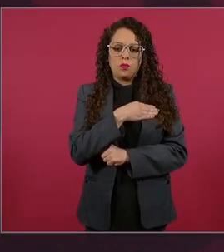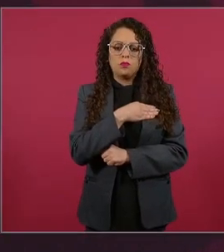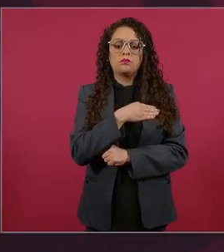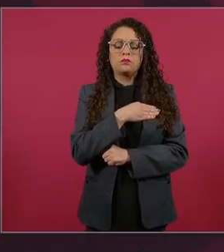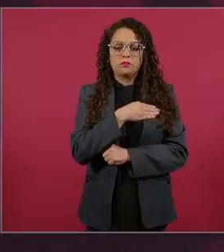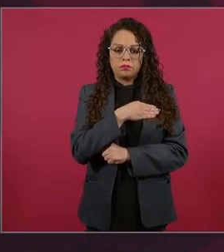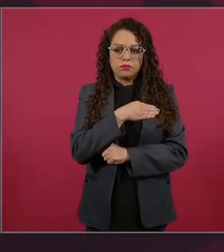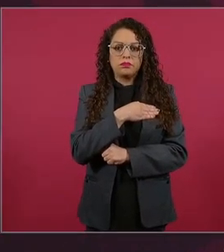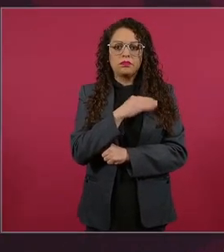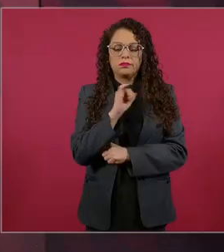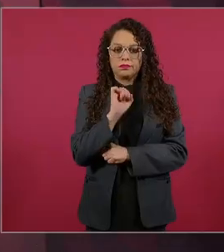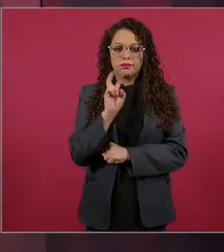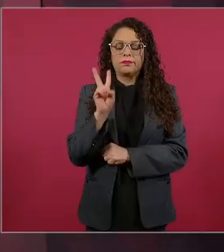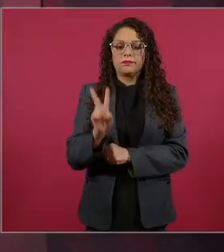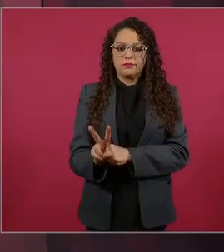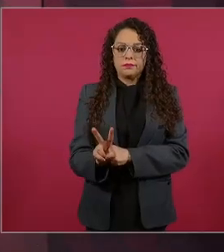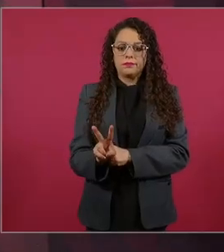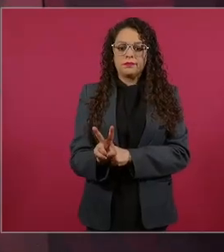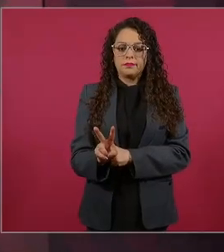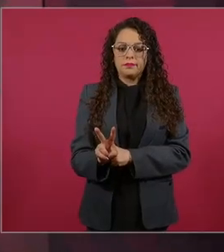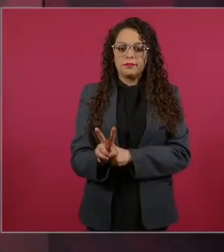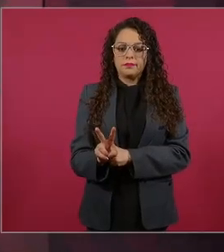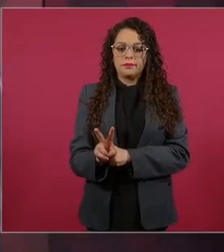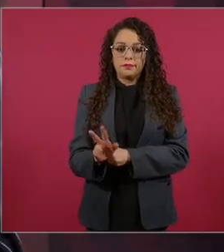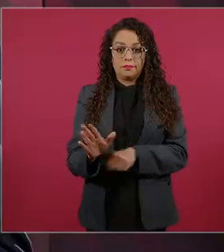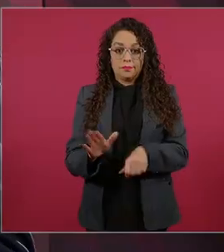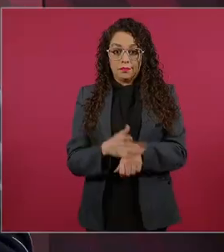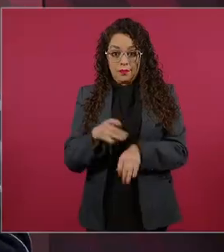razón y corazón,